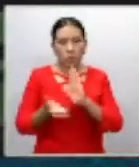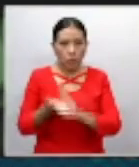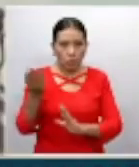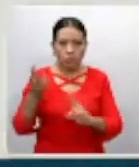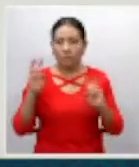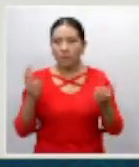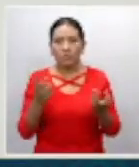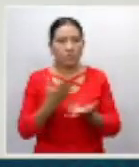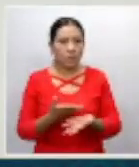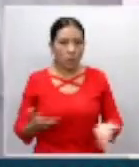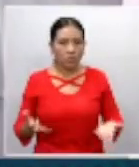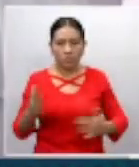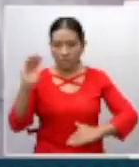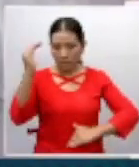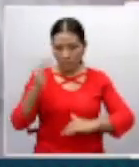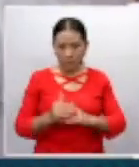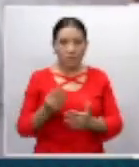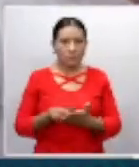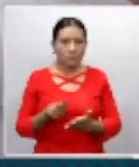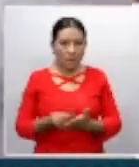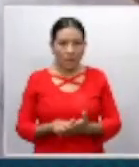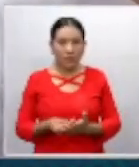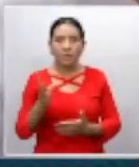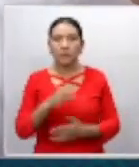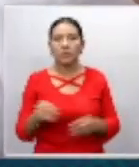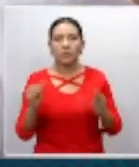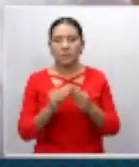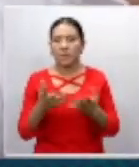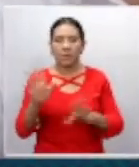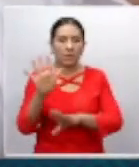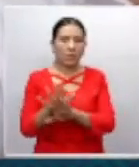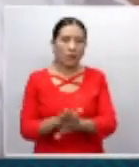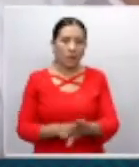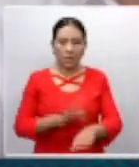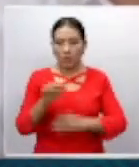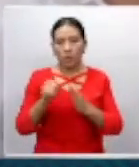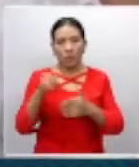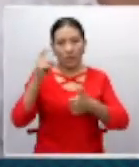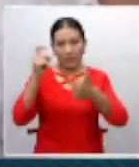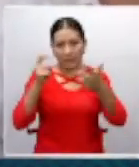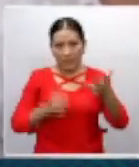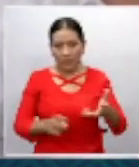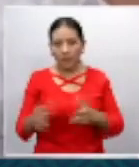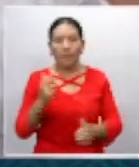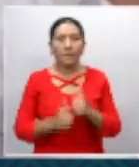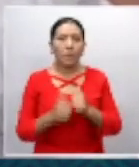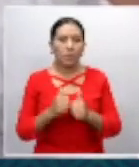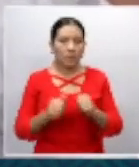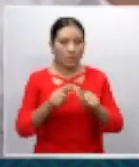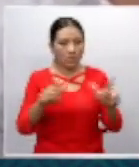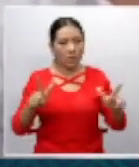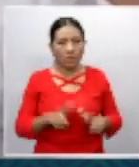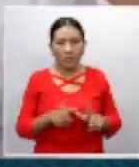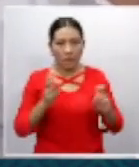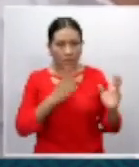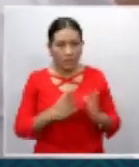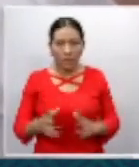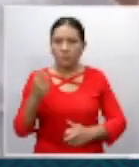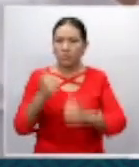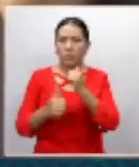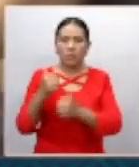recesión, disminución de precios, ralentización de la demanda, problemas logísticos, problemas de